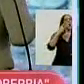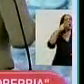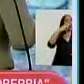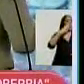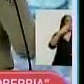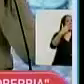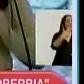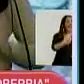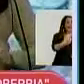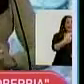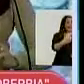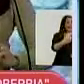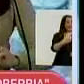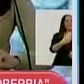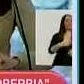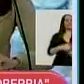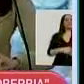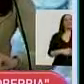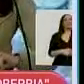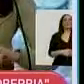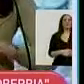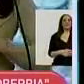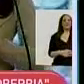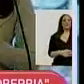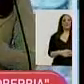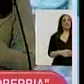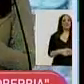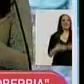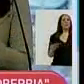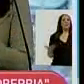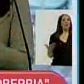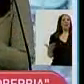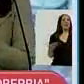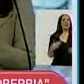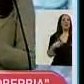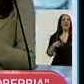realmente poder estudiar. Es muy cínico también, ¿no? Es muy cínico todo, sí.